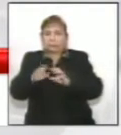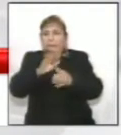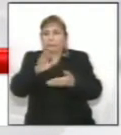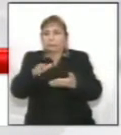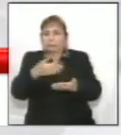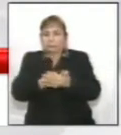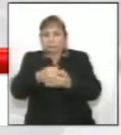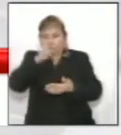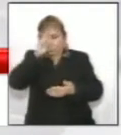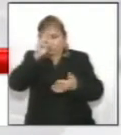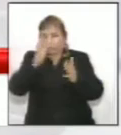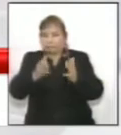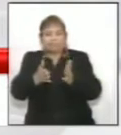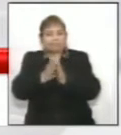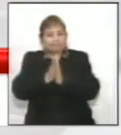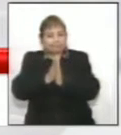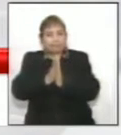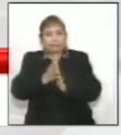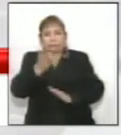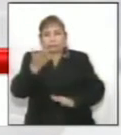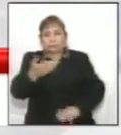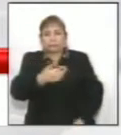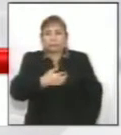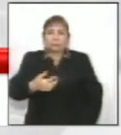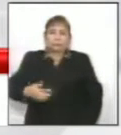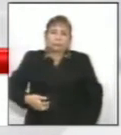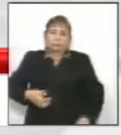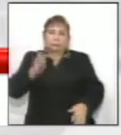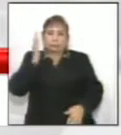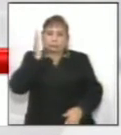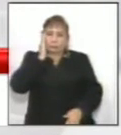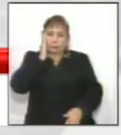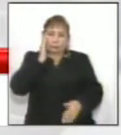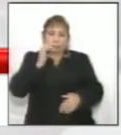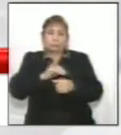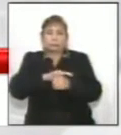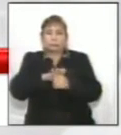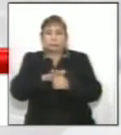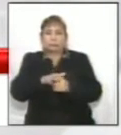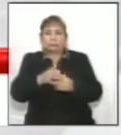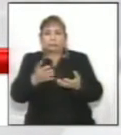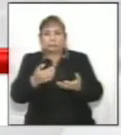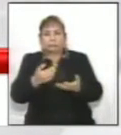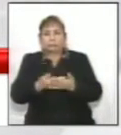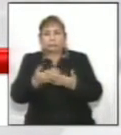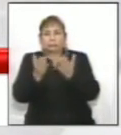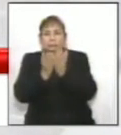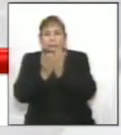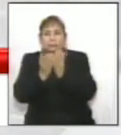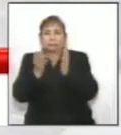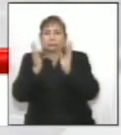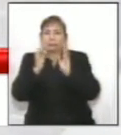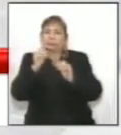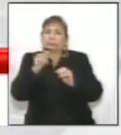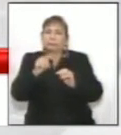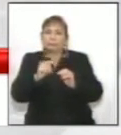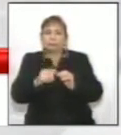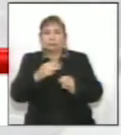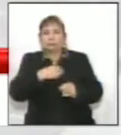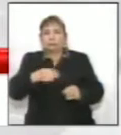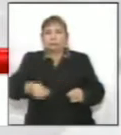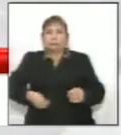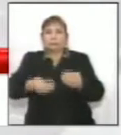los peruanos. Por eso, señor presidente, sabemos que esta pandemia ha afectado a nuestros estudiantes y por ello el Ministerio